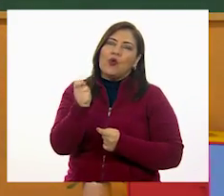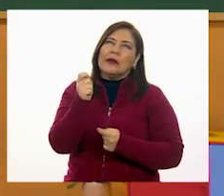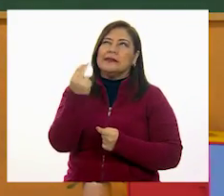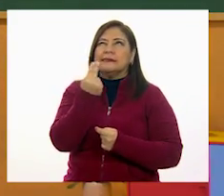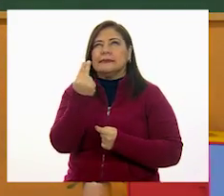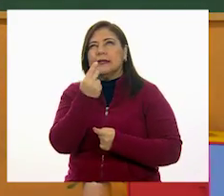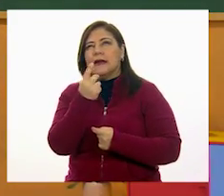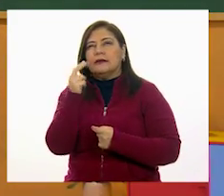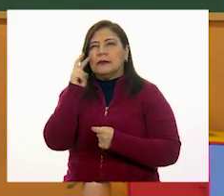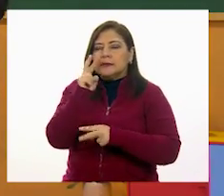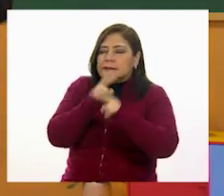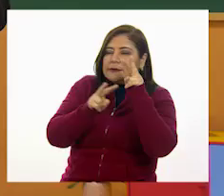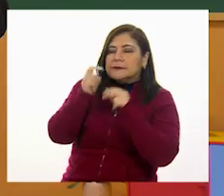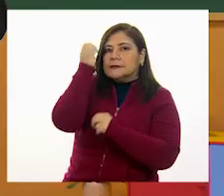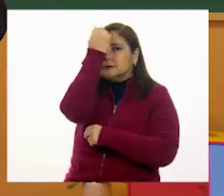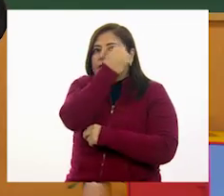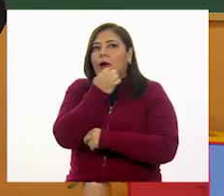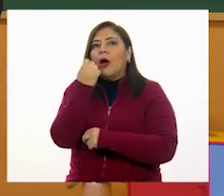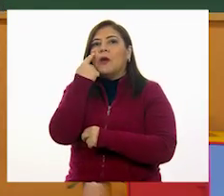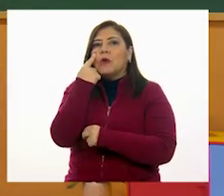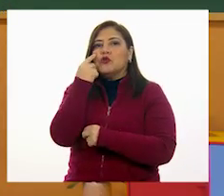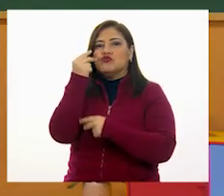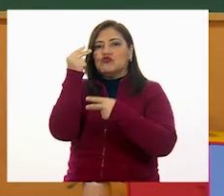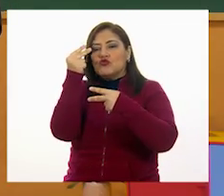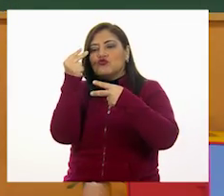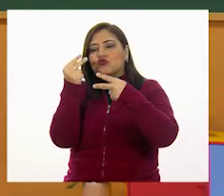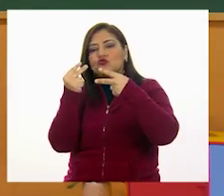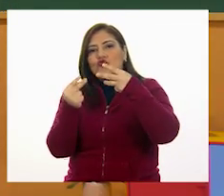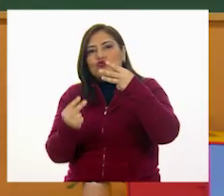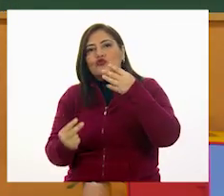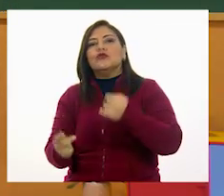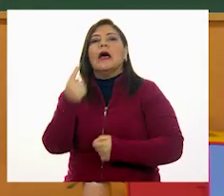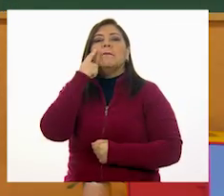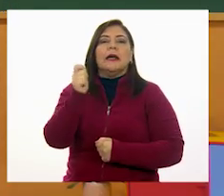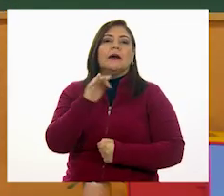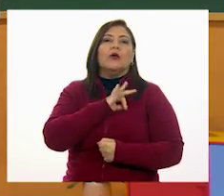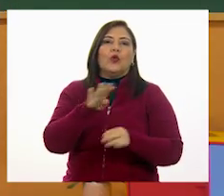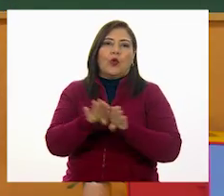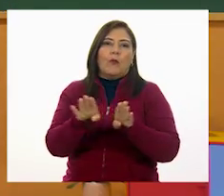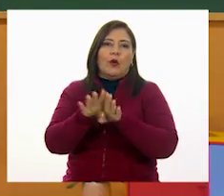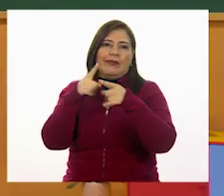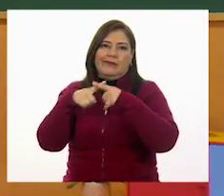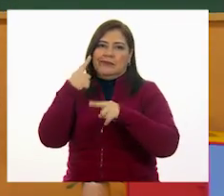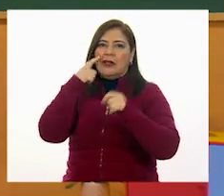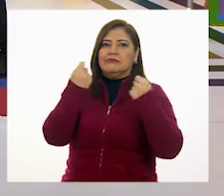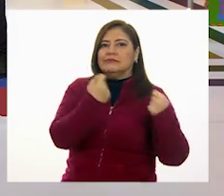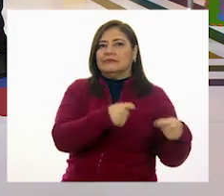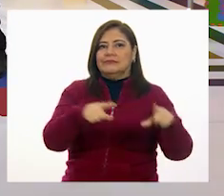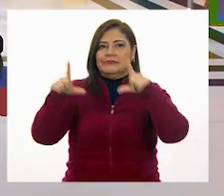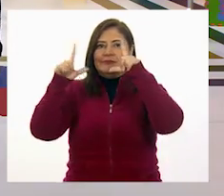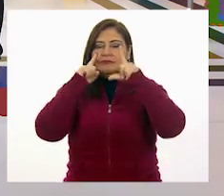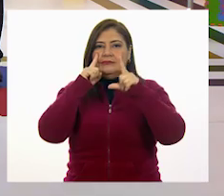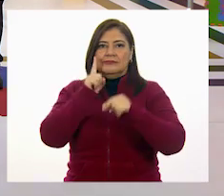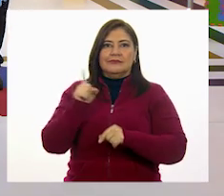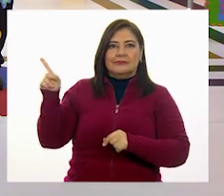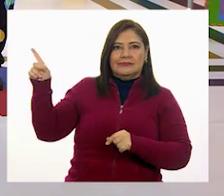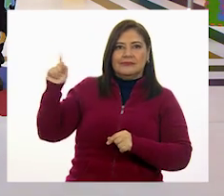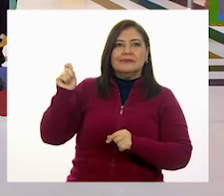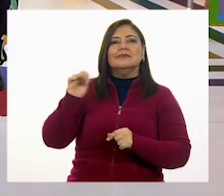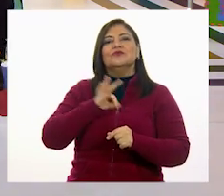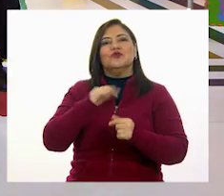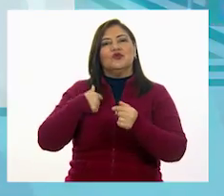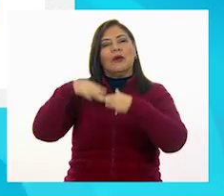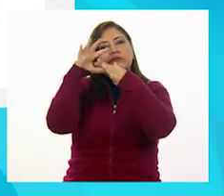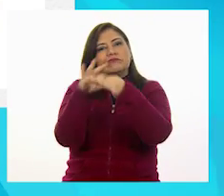a ver cuidadosamente de par en par para que veamos las diferencias. Veamos la siguiente diapositiva y les voy a explicar a qué